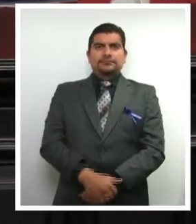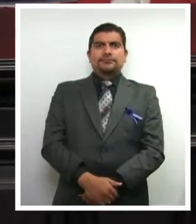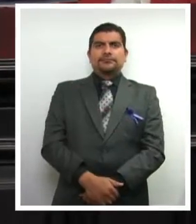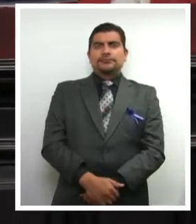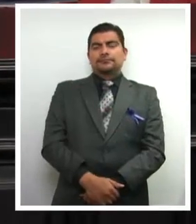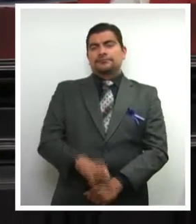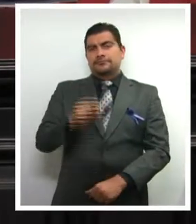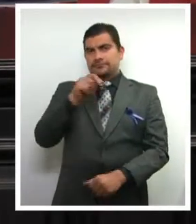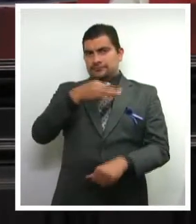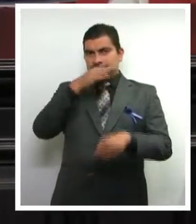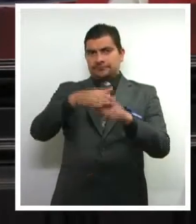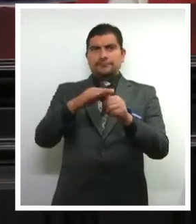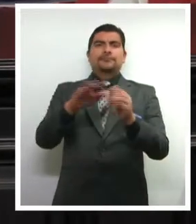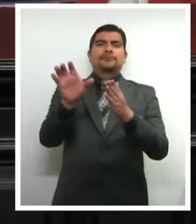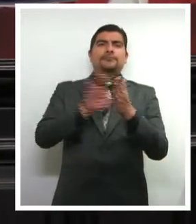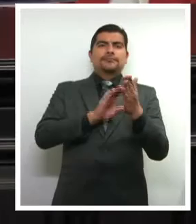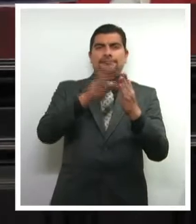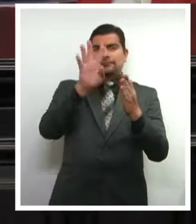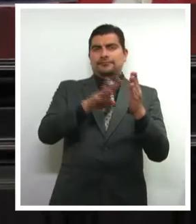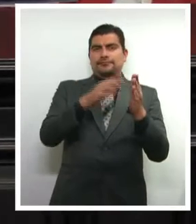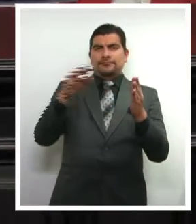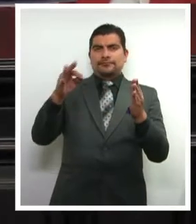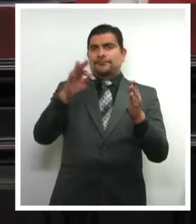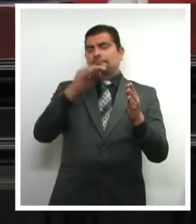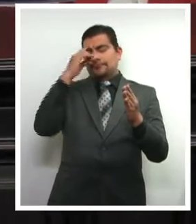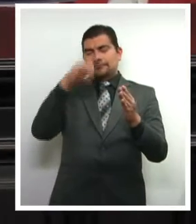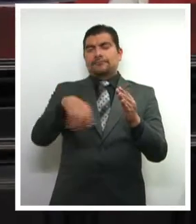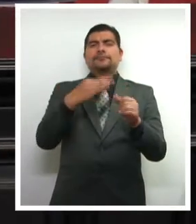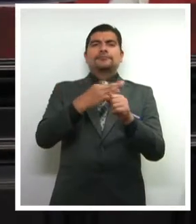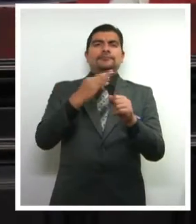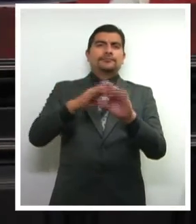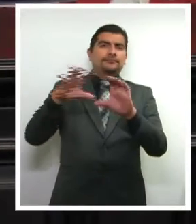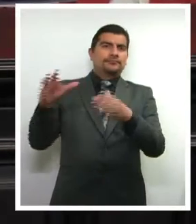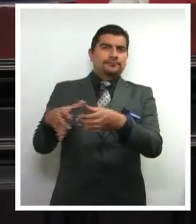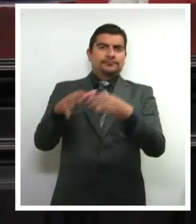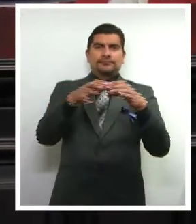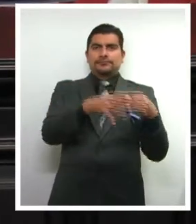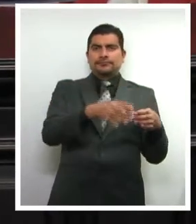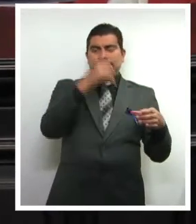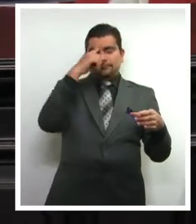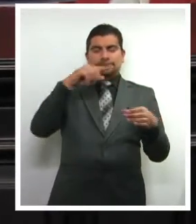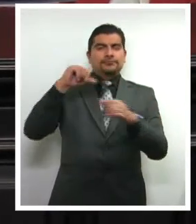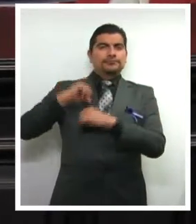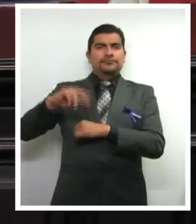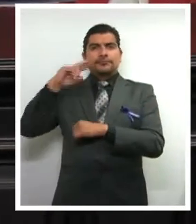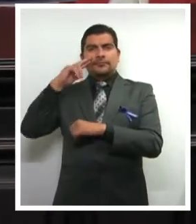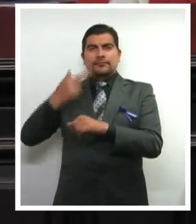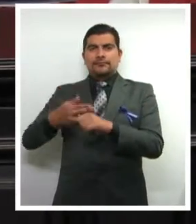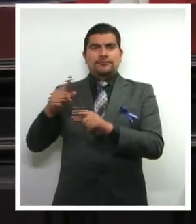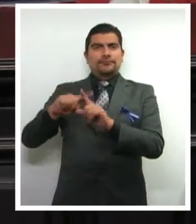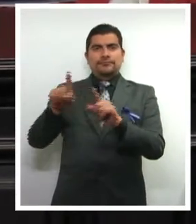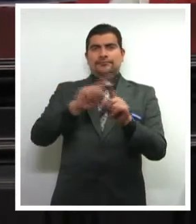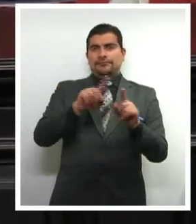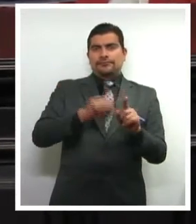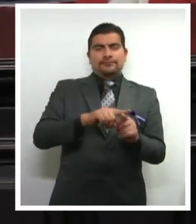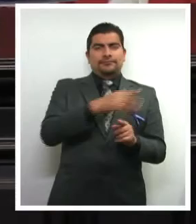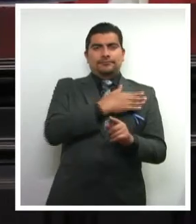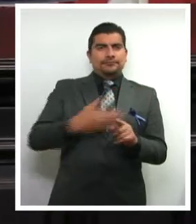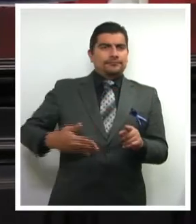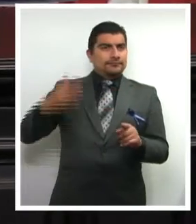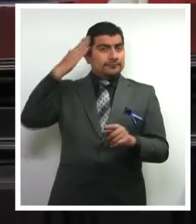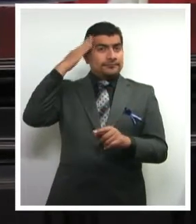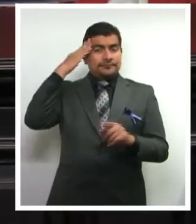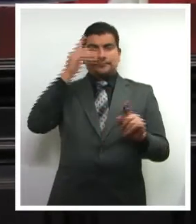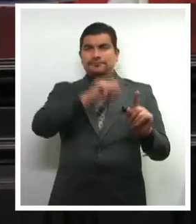Asamblea el calendario para la instalación de las comisiones acordado con los presidentes de las mismas y donde